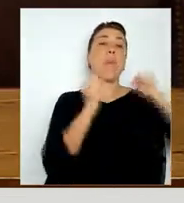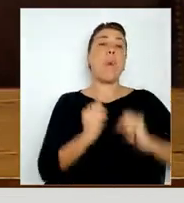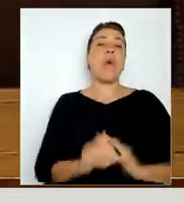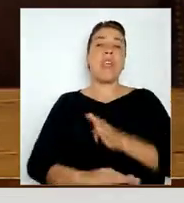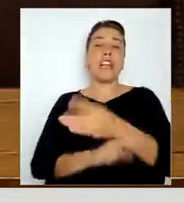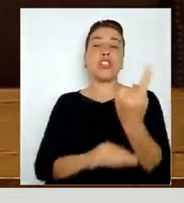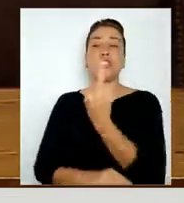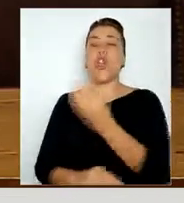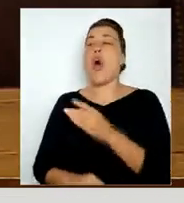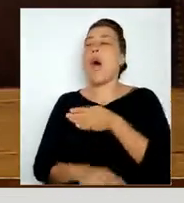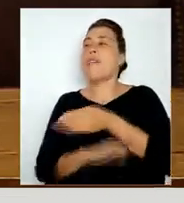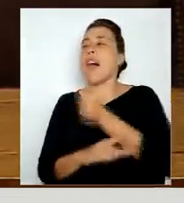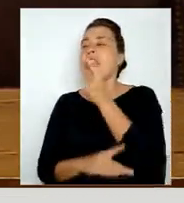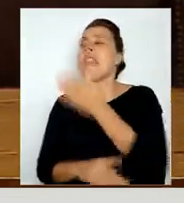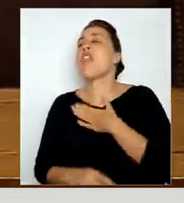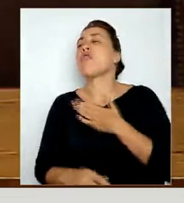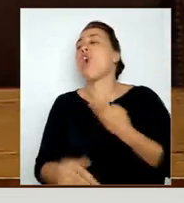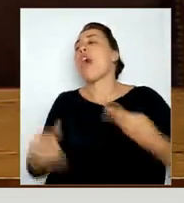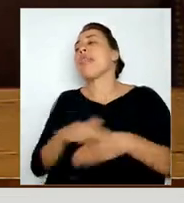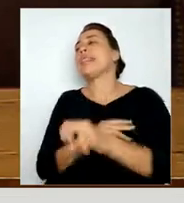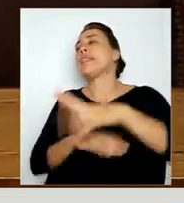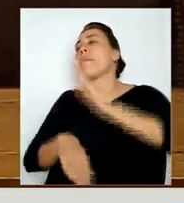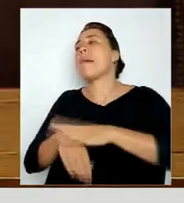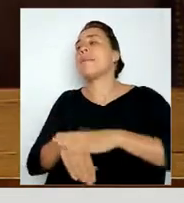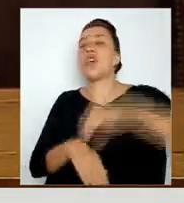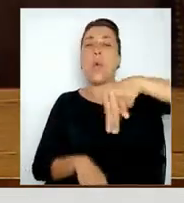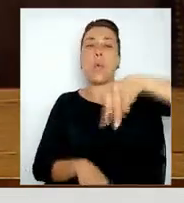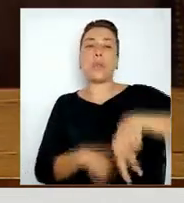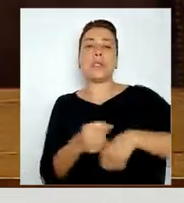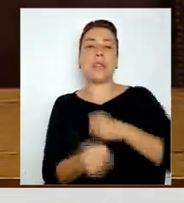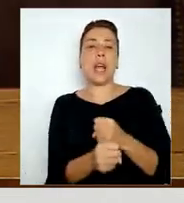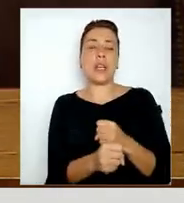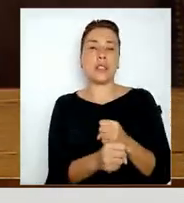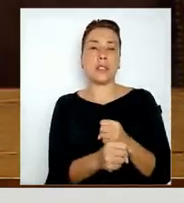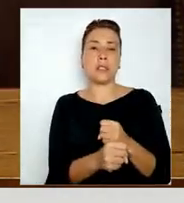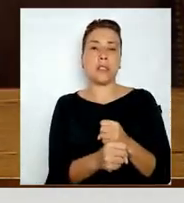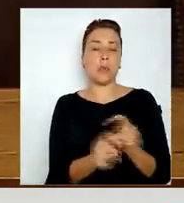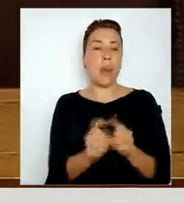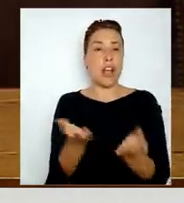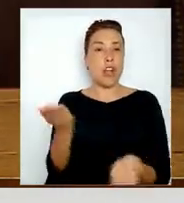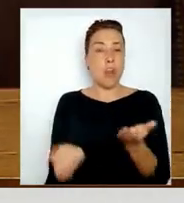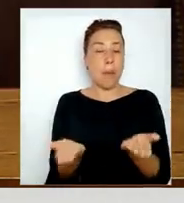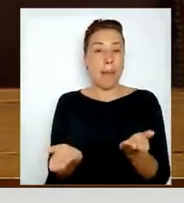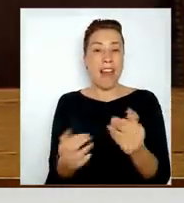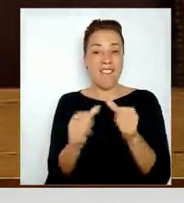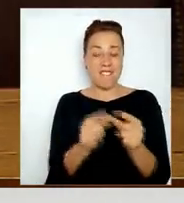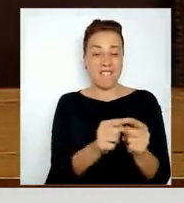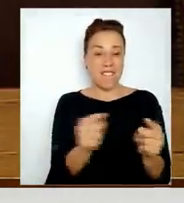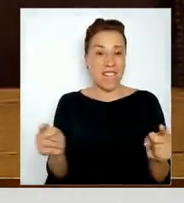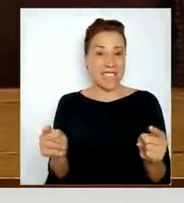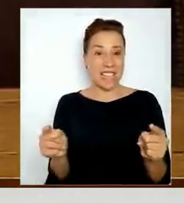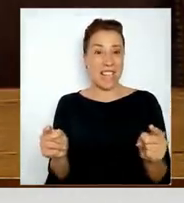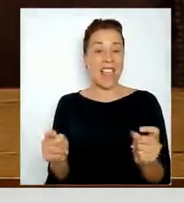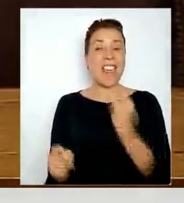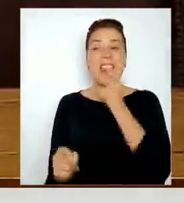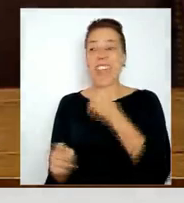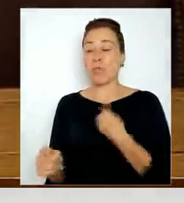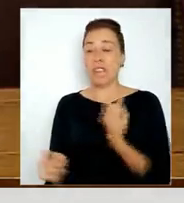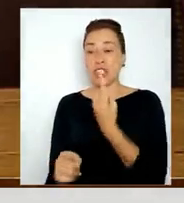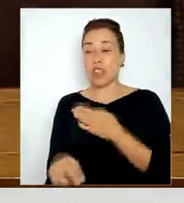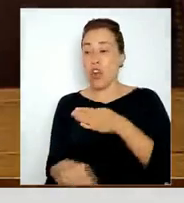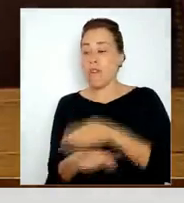autodenunciar en junio de este año Entonces si uno está comparando periodos la autodenuncia no es un buena forma de comparación